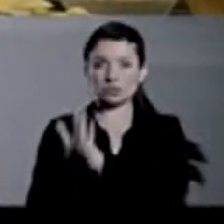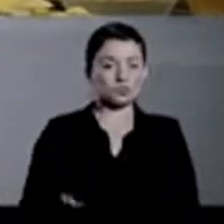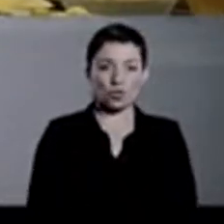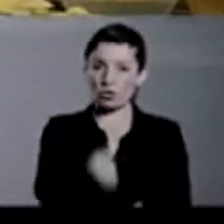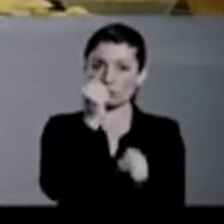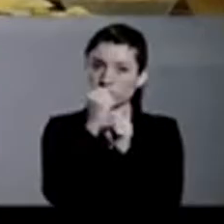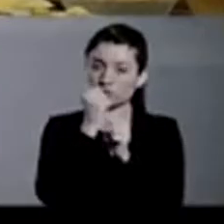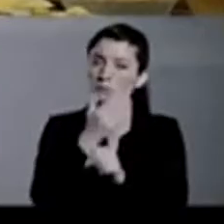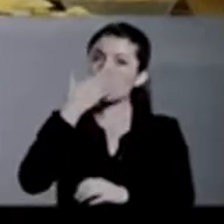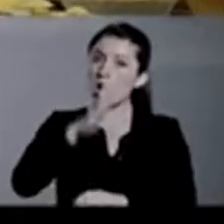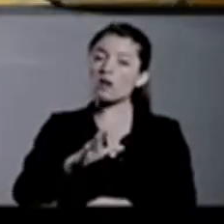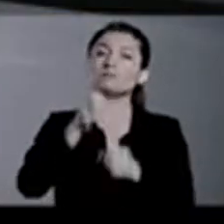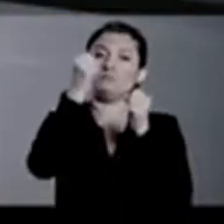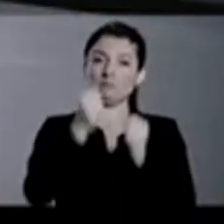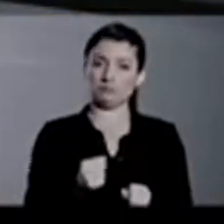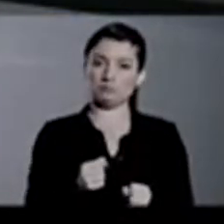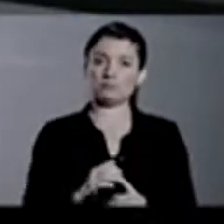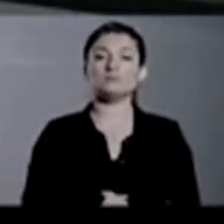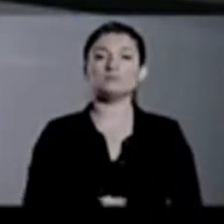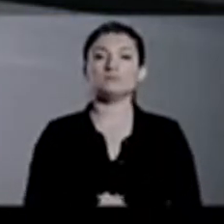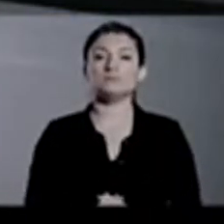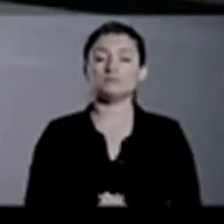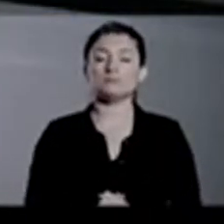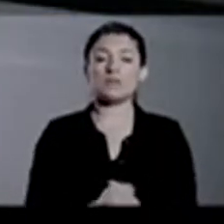Todos podemos mejorar nuestro trabajo.